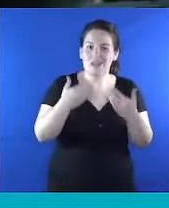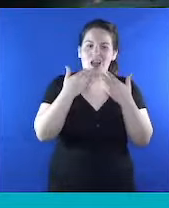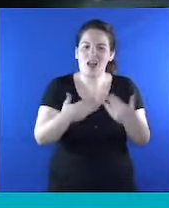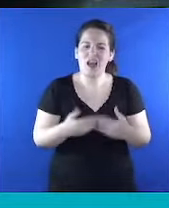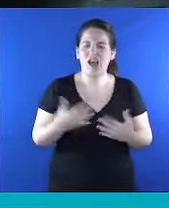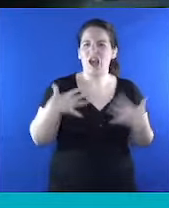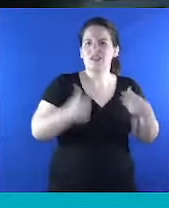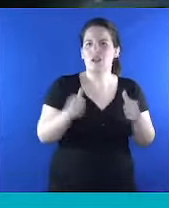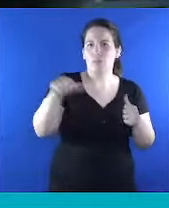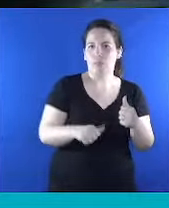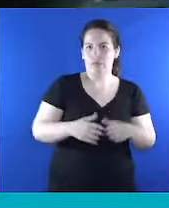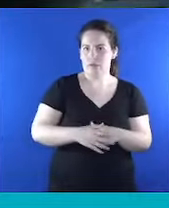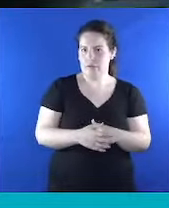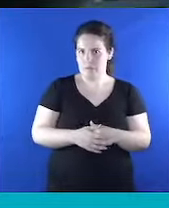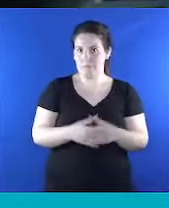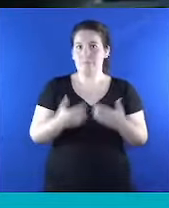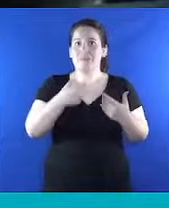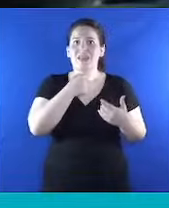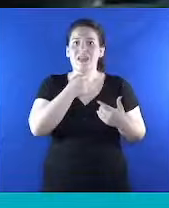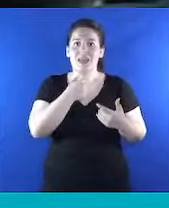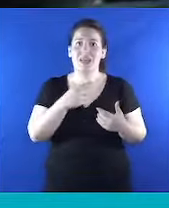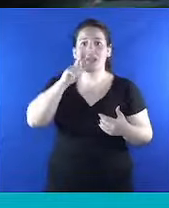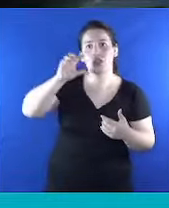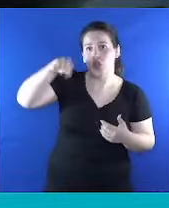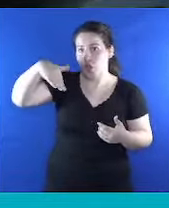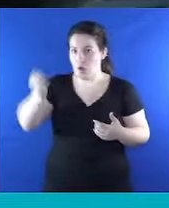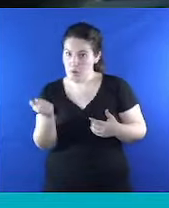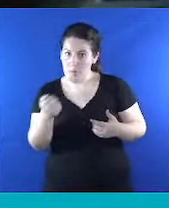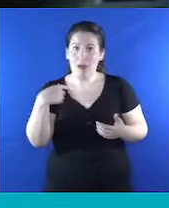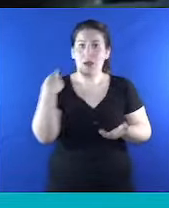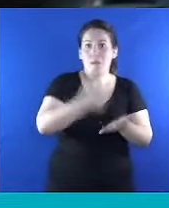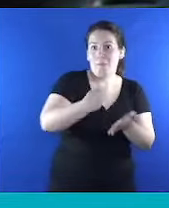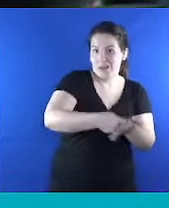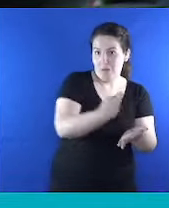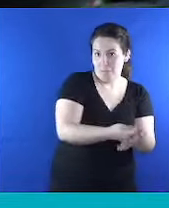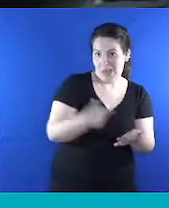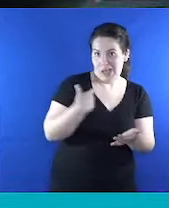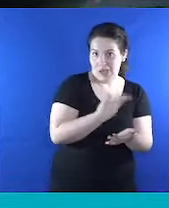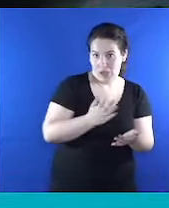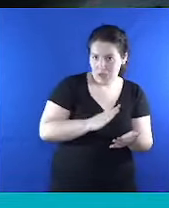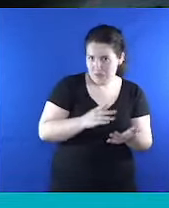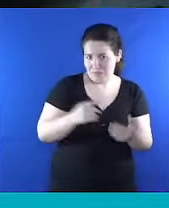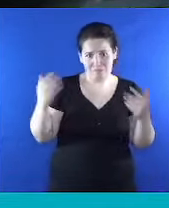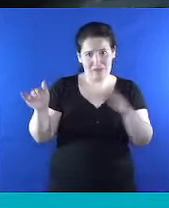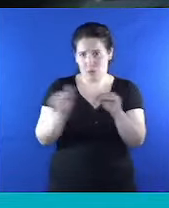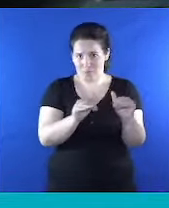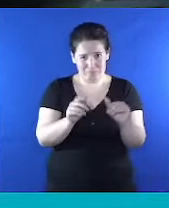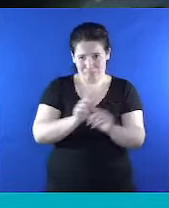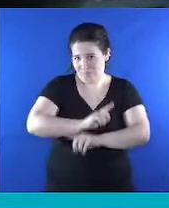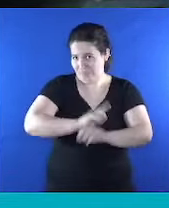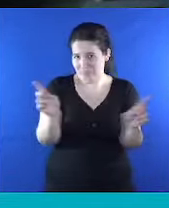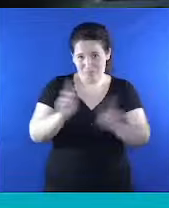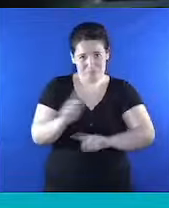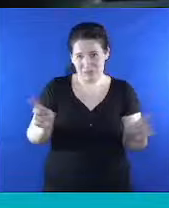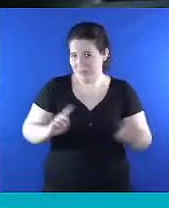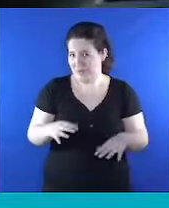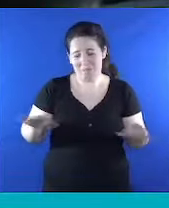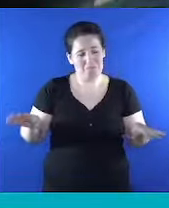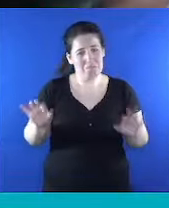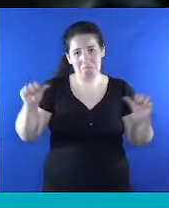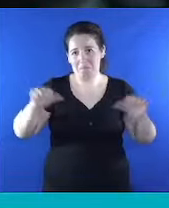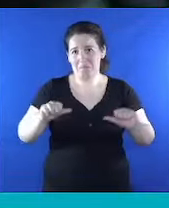entonces tratar de querer demostrar Qué idioma y que las prepaga es lo mismo No no me parece que sea honesto correcto